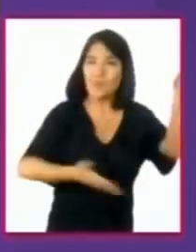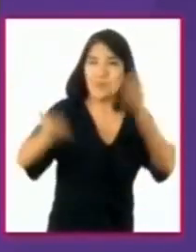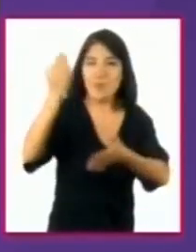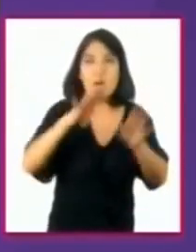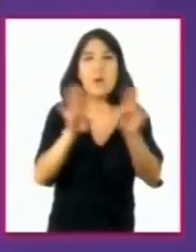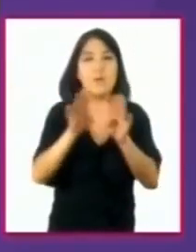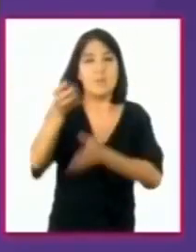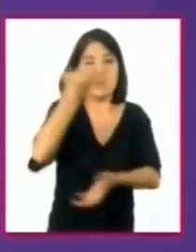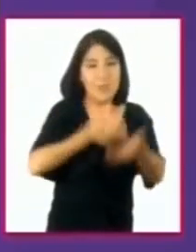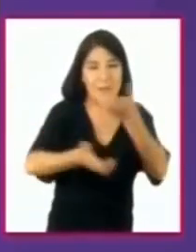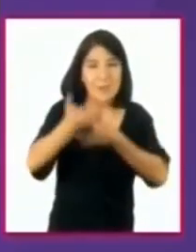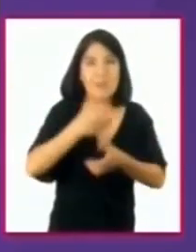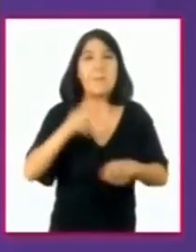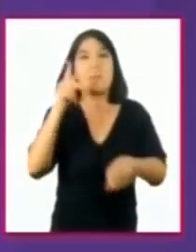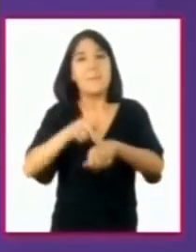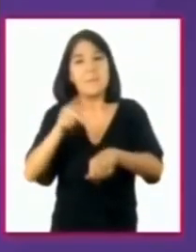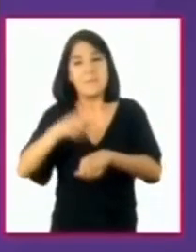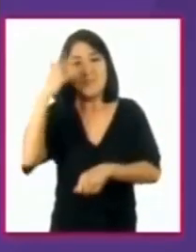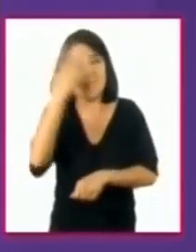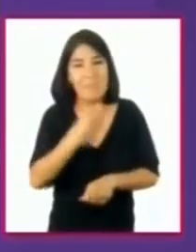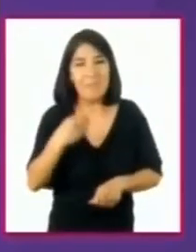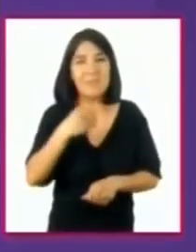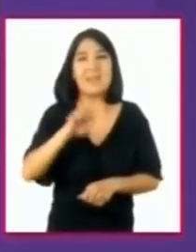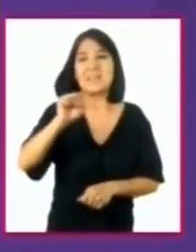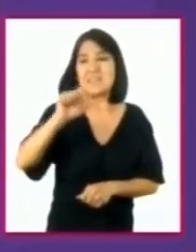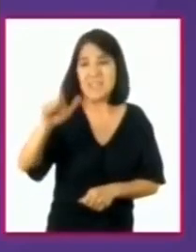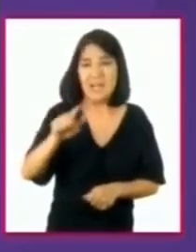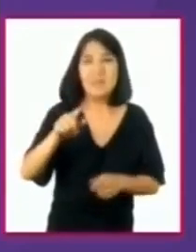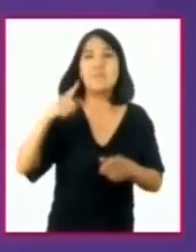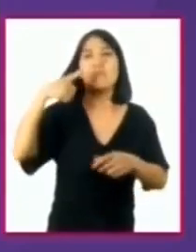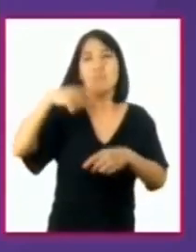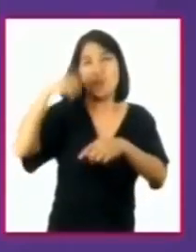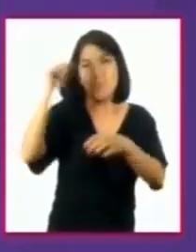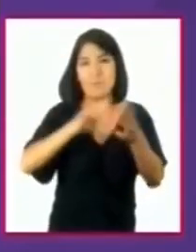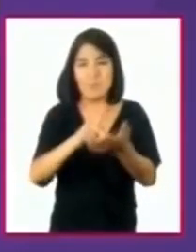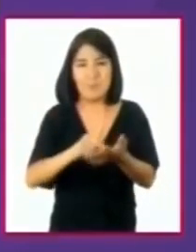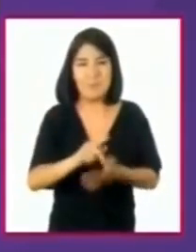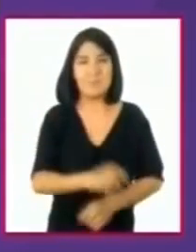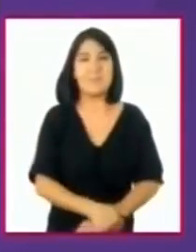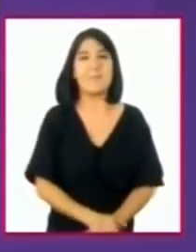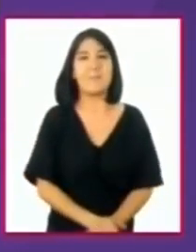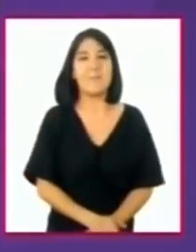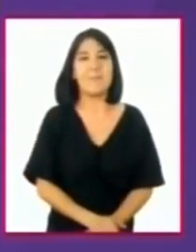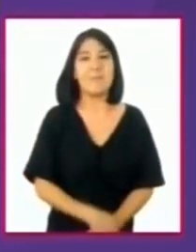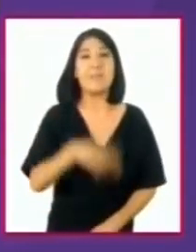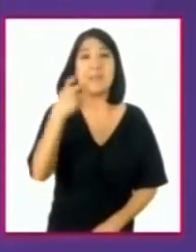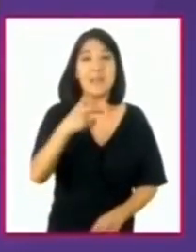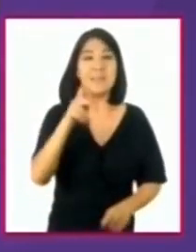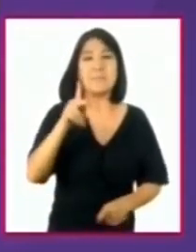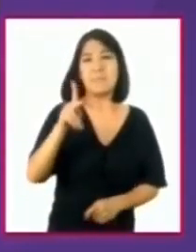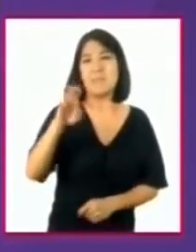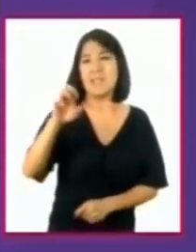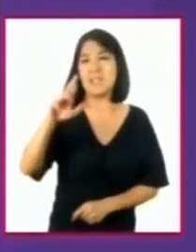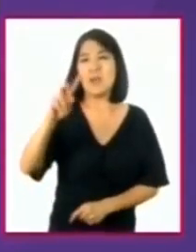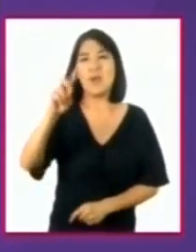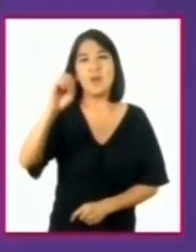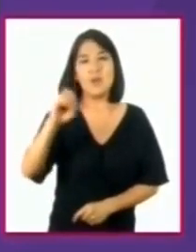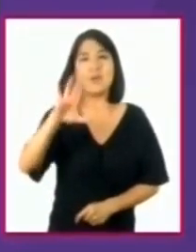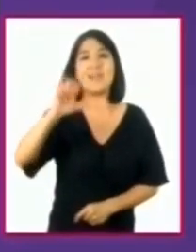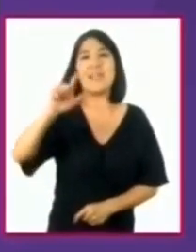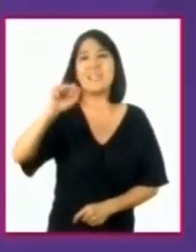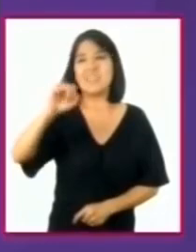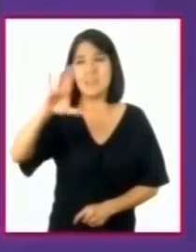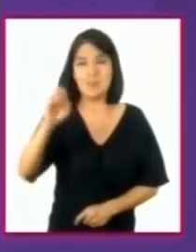de turquesa, obsidiana, sal y plumas. El periodo clásico temprano en Mesoamérica